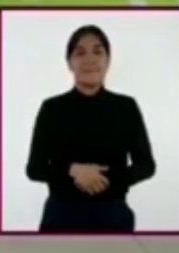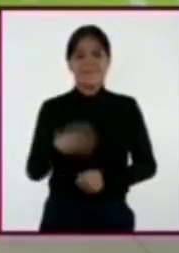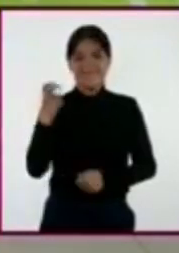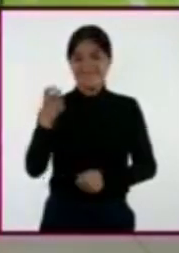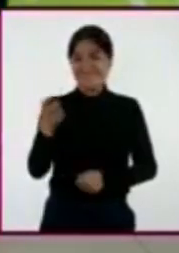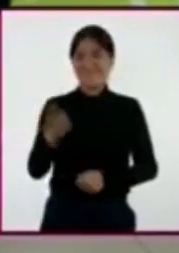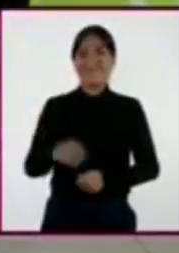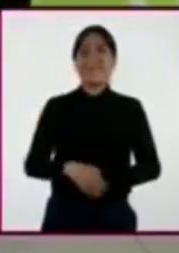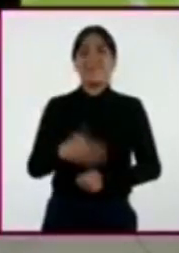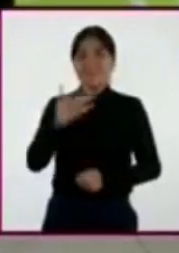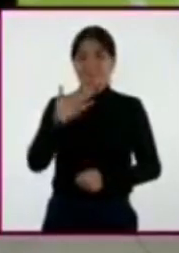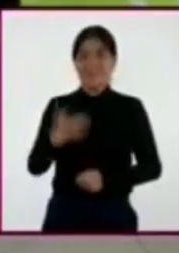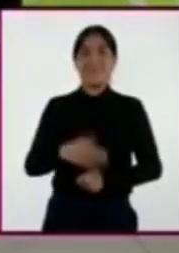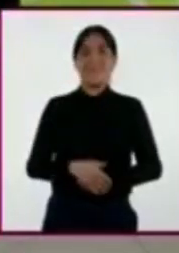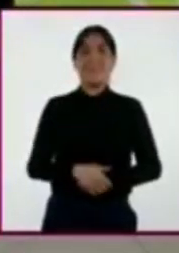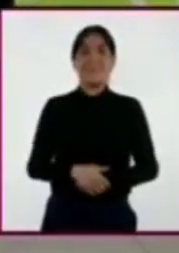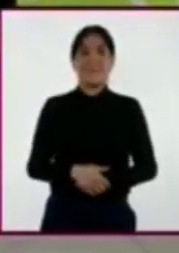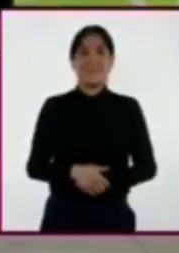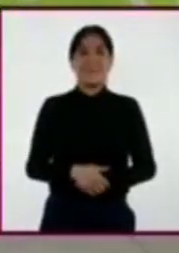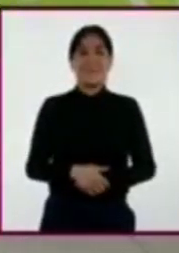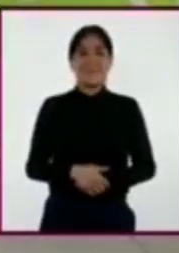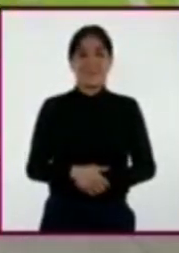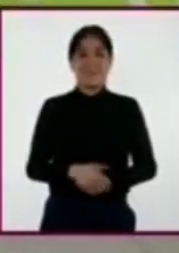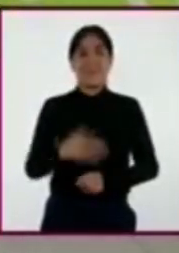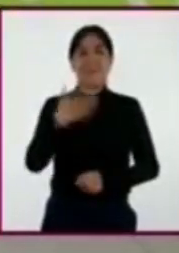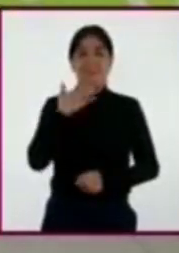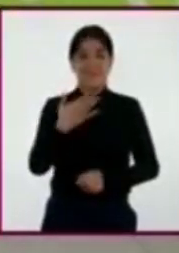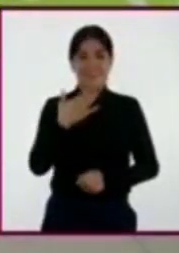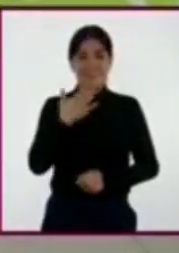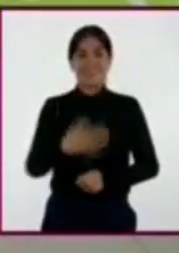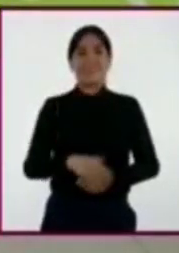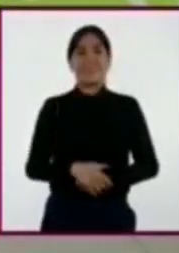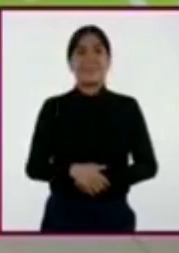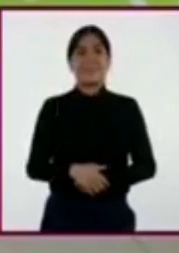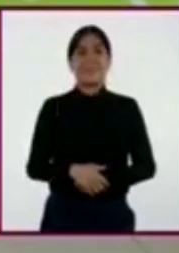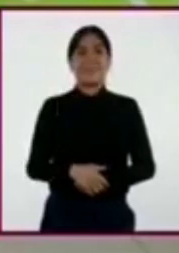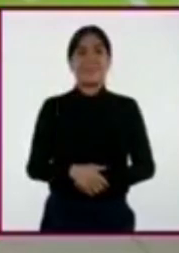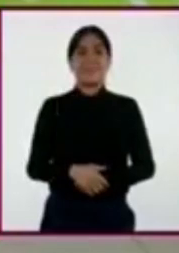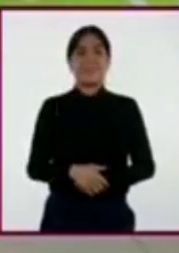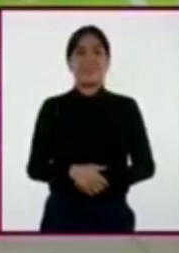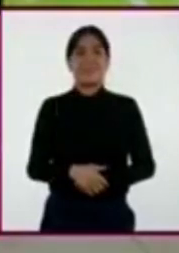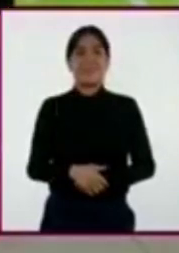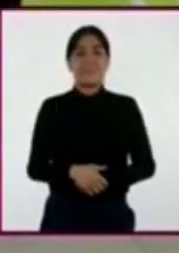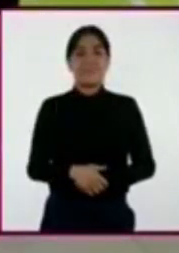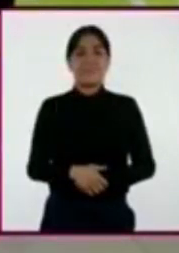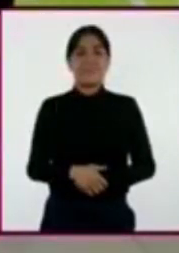Eso. Muy bien. Muy bien.